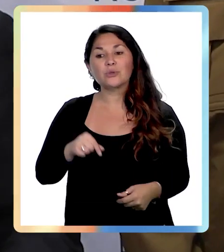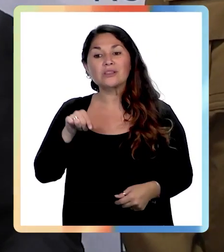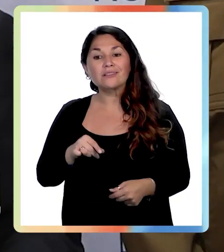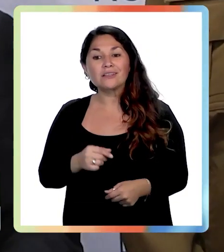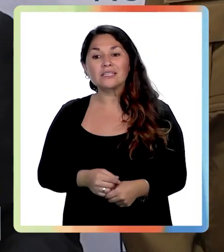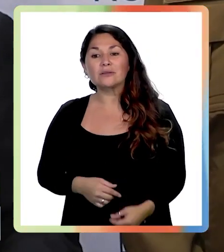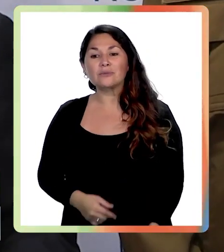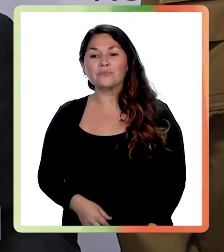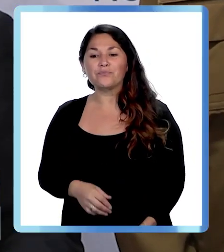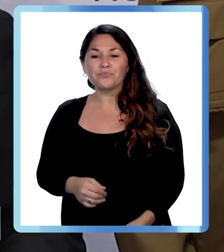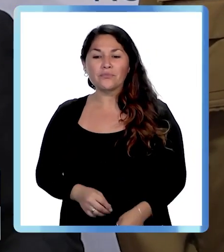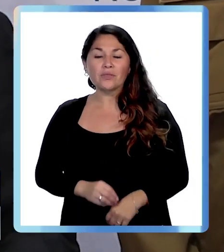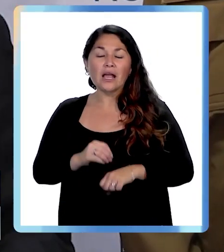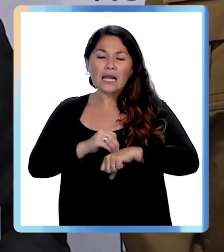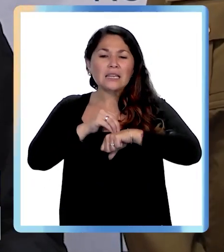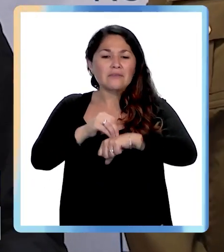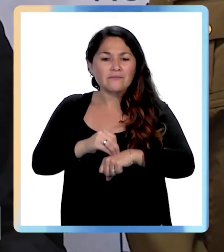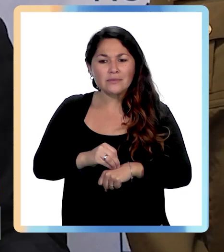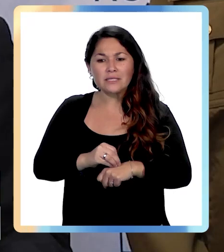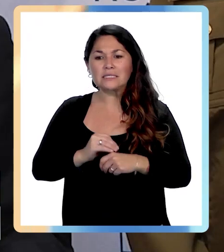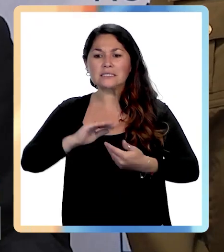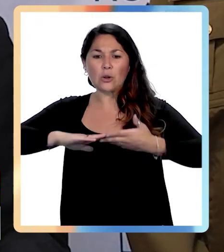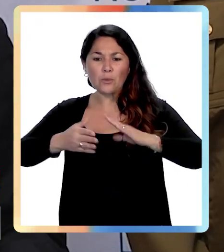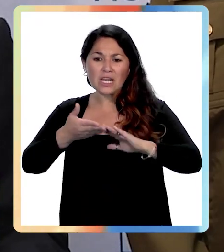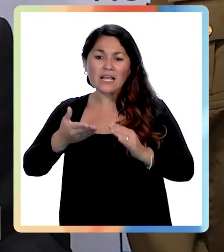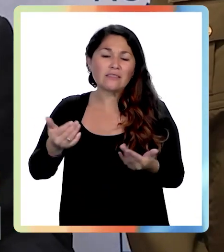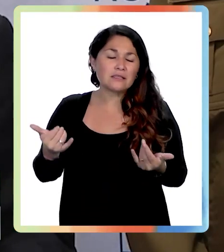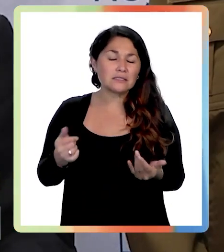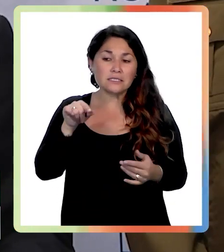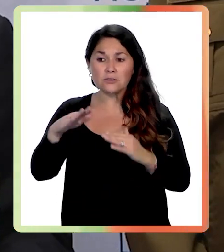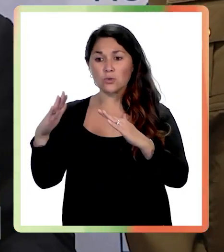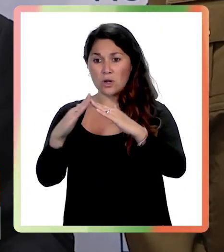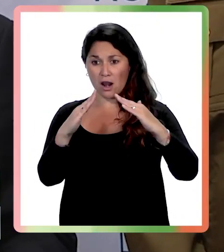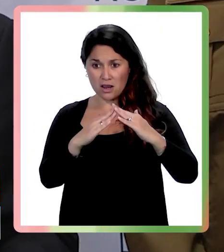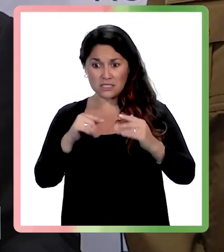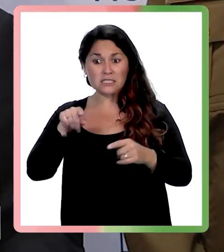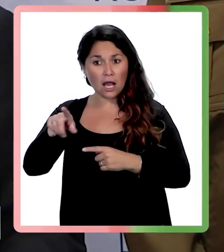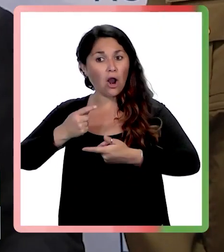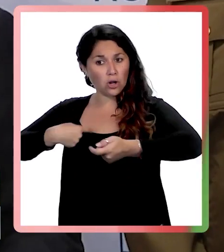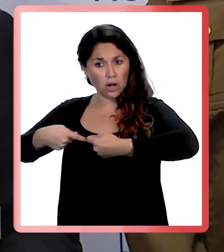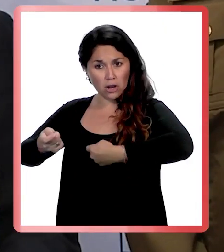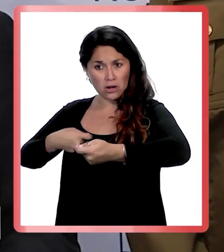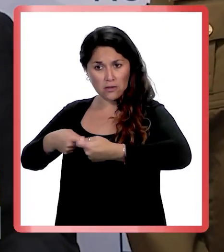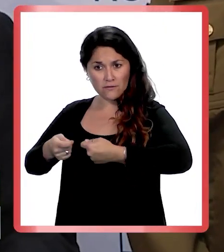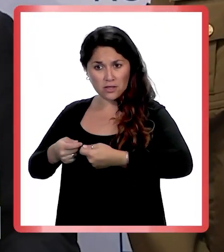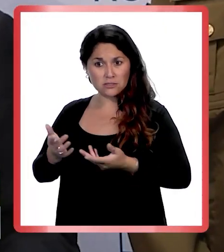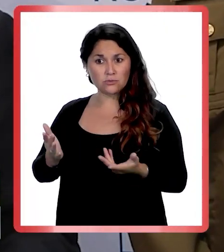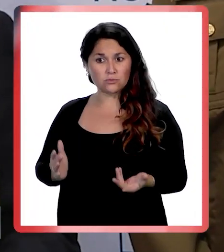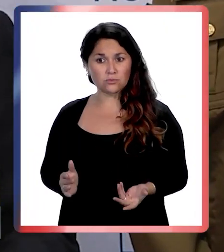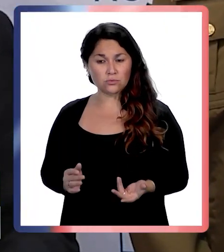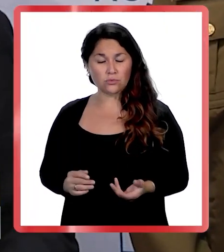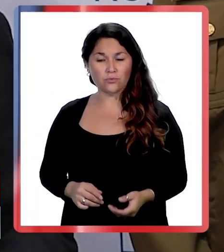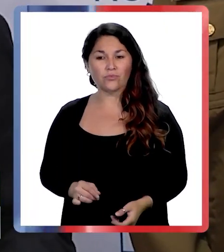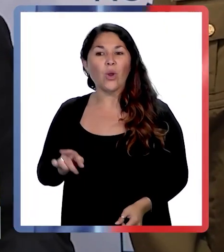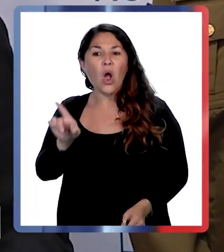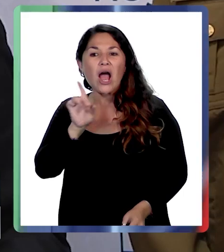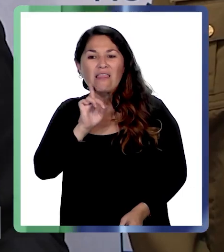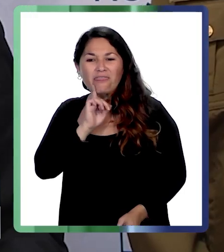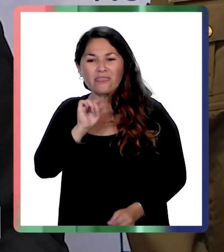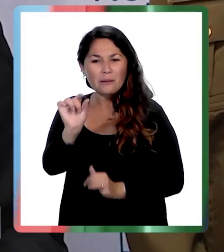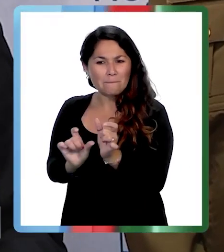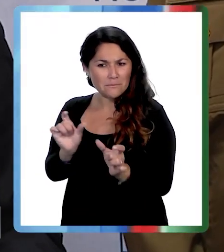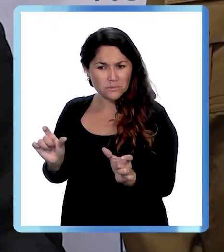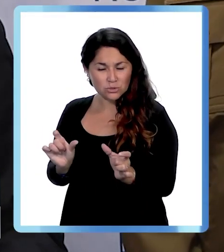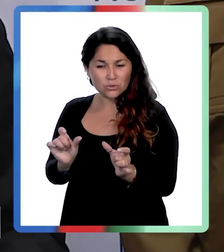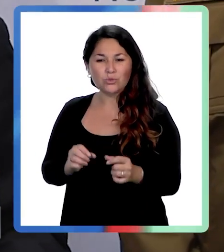nos pasa que en la comunidad nos dicen, mire, ¿sabe qué? En este sector hay una casa que se está dedicando a cometer delito, o más bien hay personas